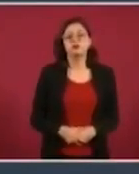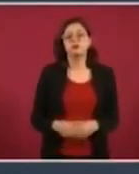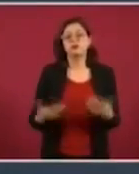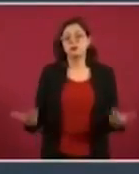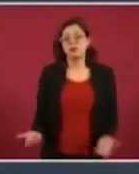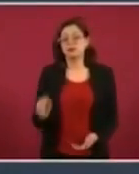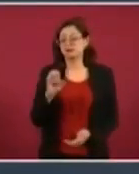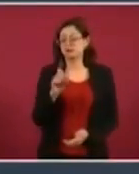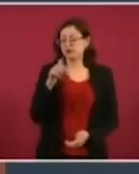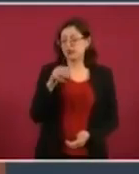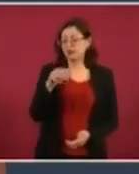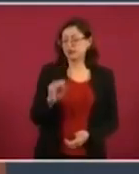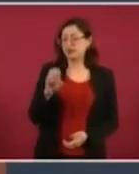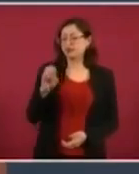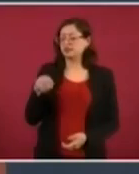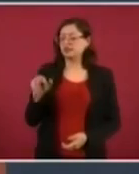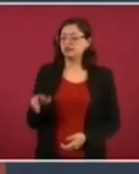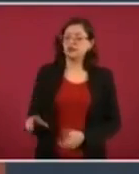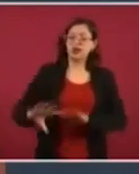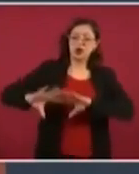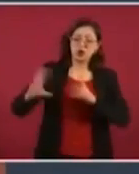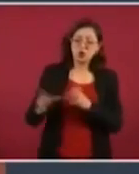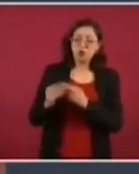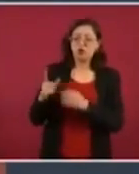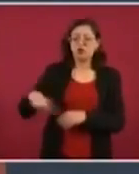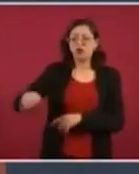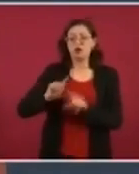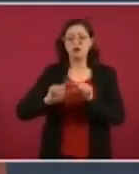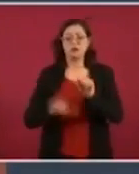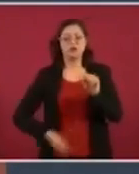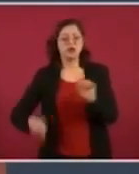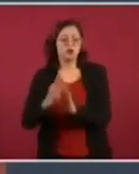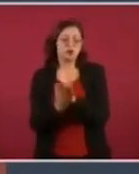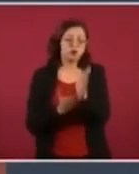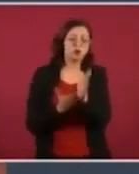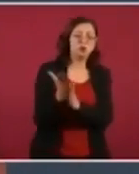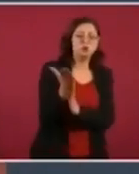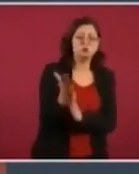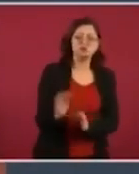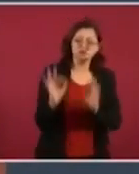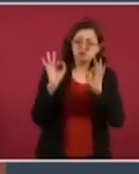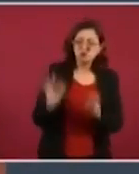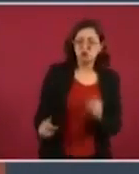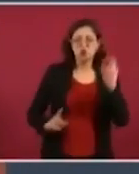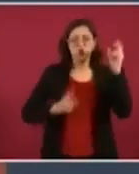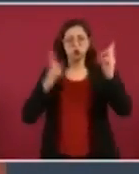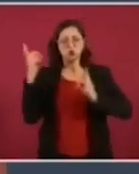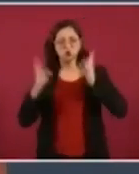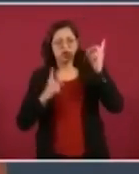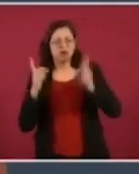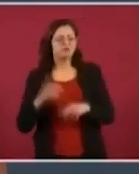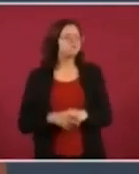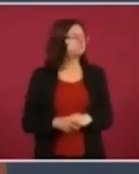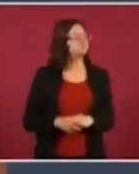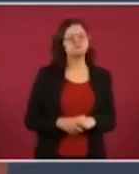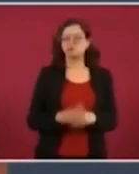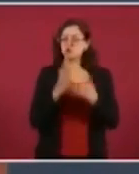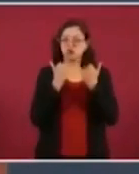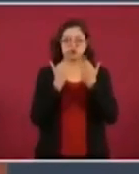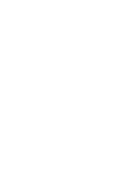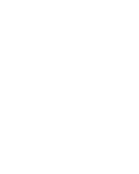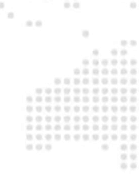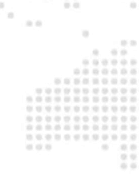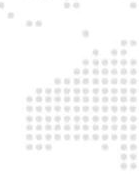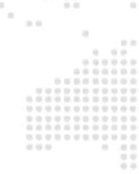Armadas de México no está en tela de juicio, no está en duda.